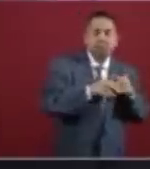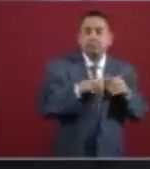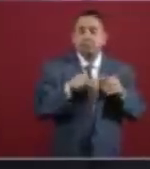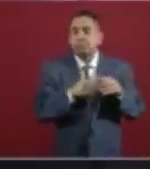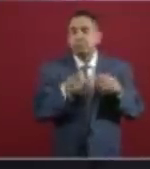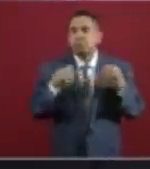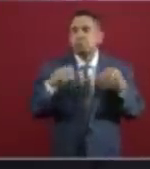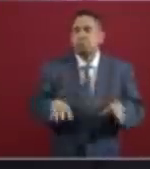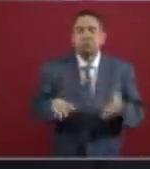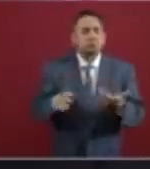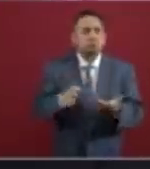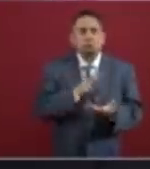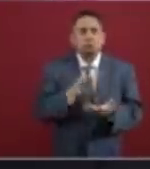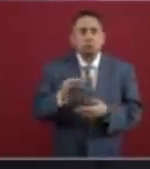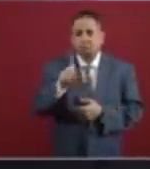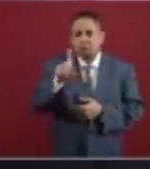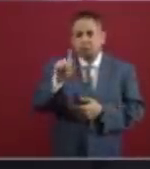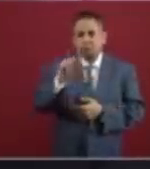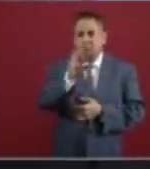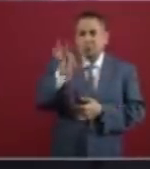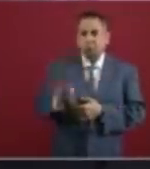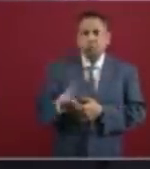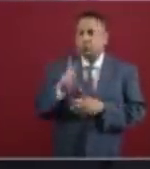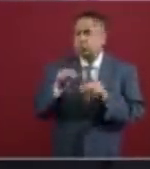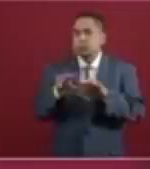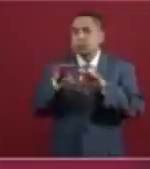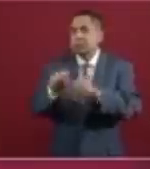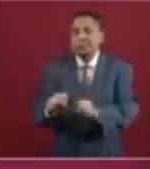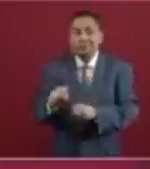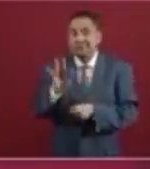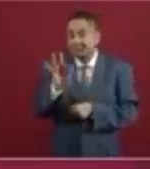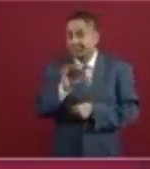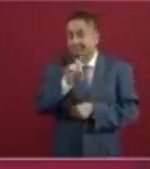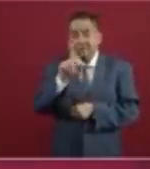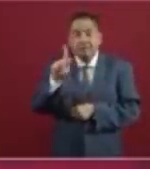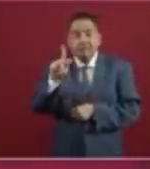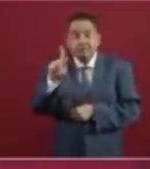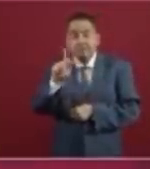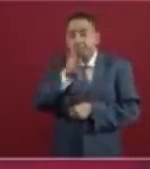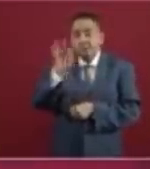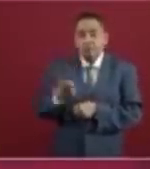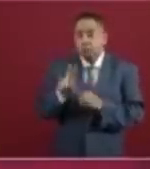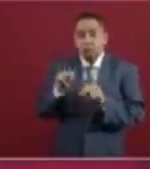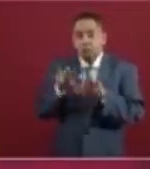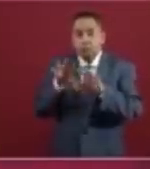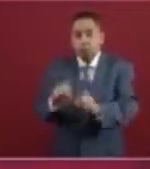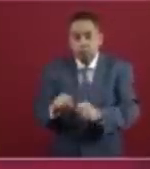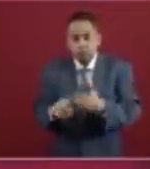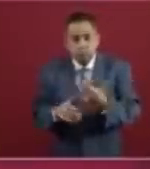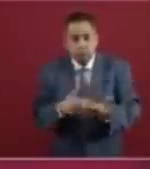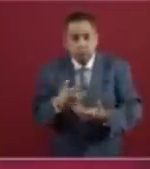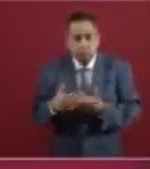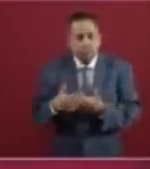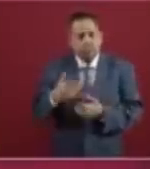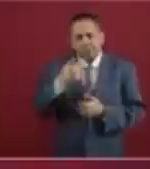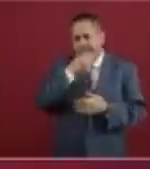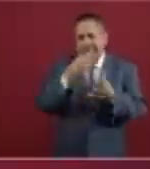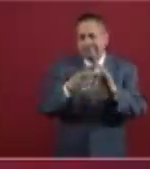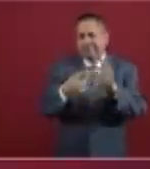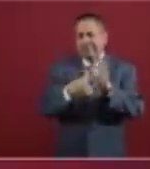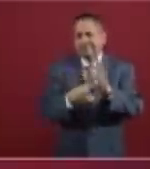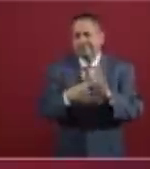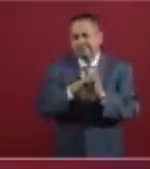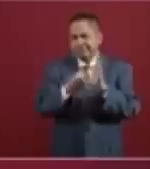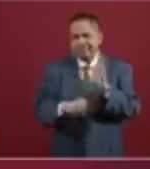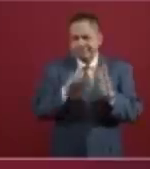alrededor del 70% de su poder de compra. Siempre recurro al mismo ejemplo porque es